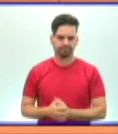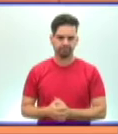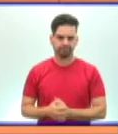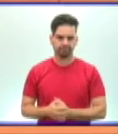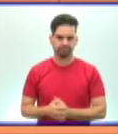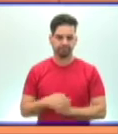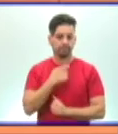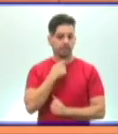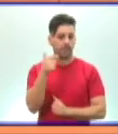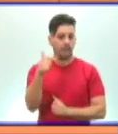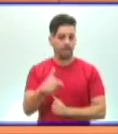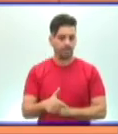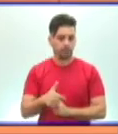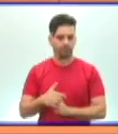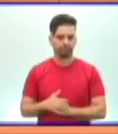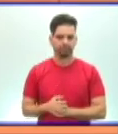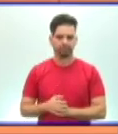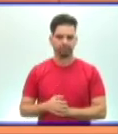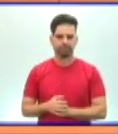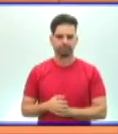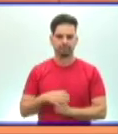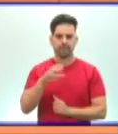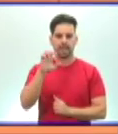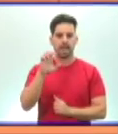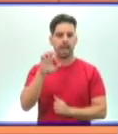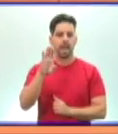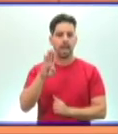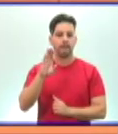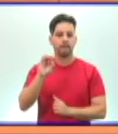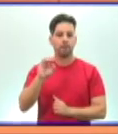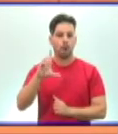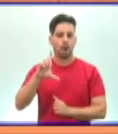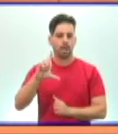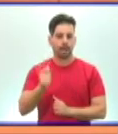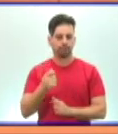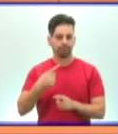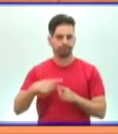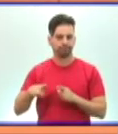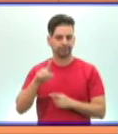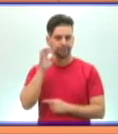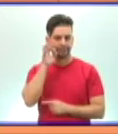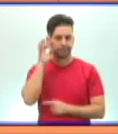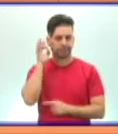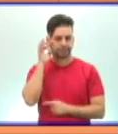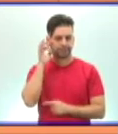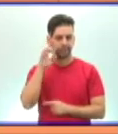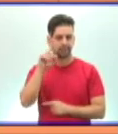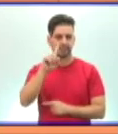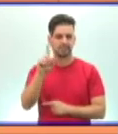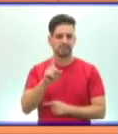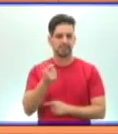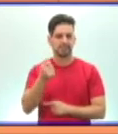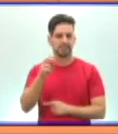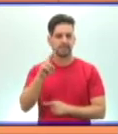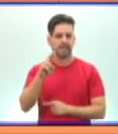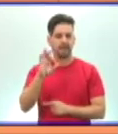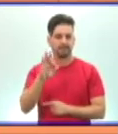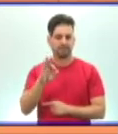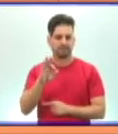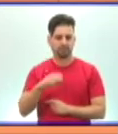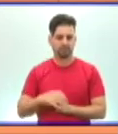Por ejemplo, el ébola, el SIDA, el SARS, la gripe aviar, la gripe porcina, y la